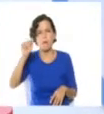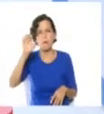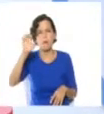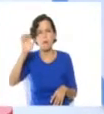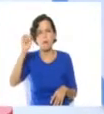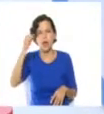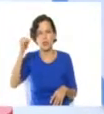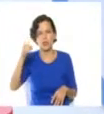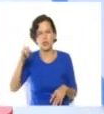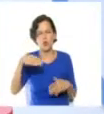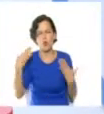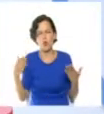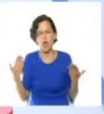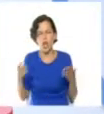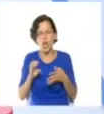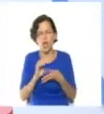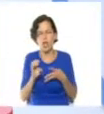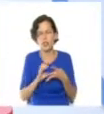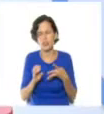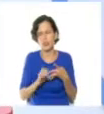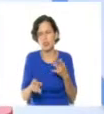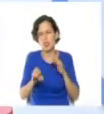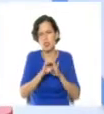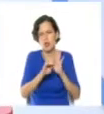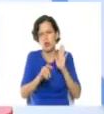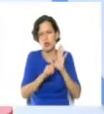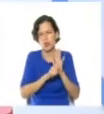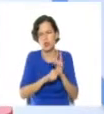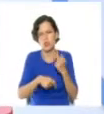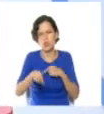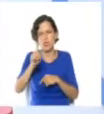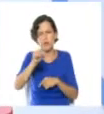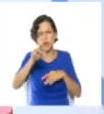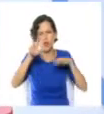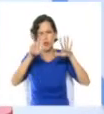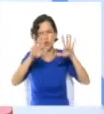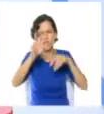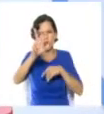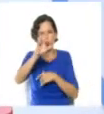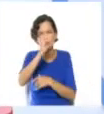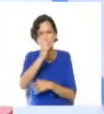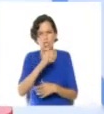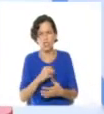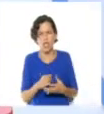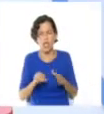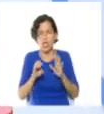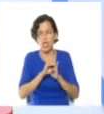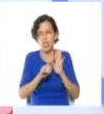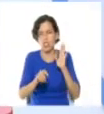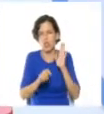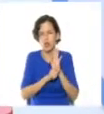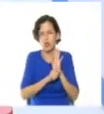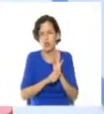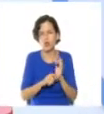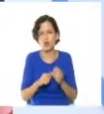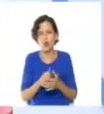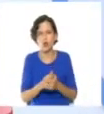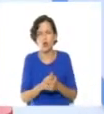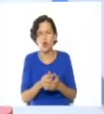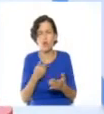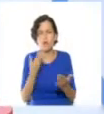es la característica fundamental de esta constitución en 1830? Es que este texto